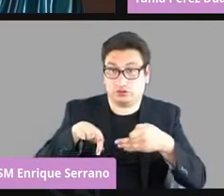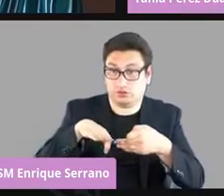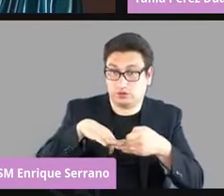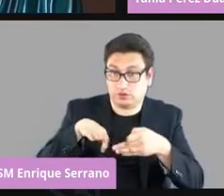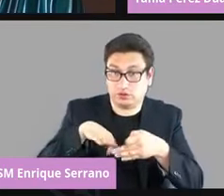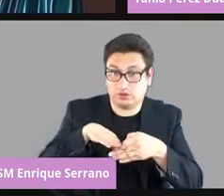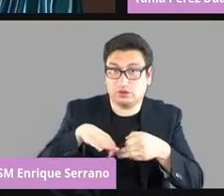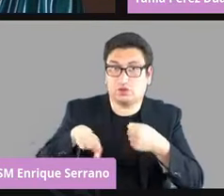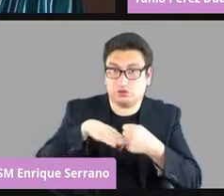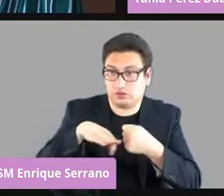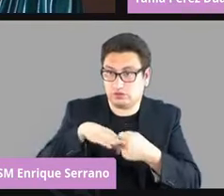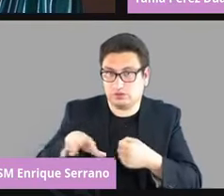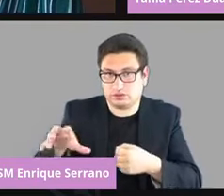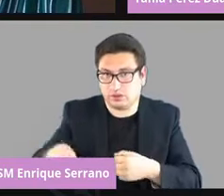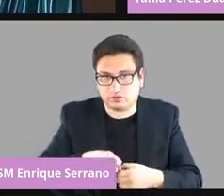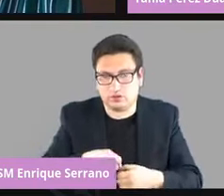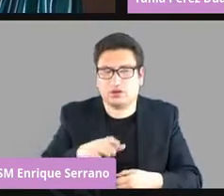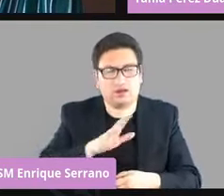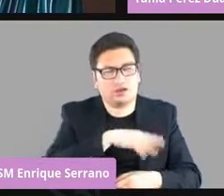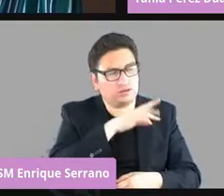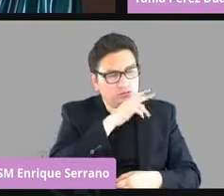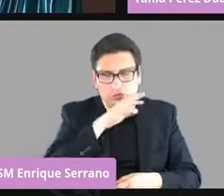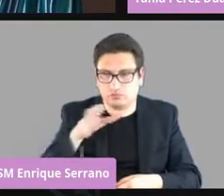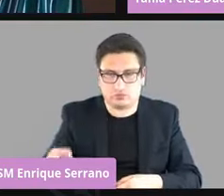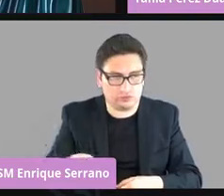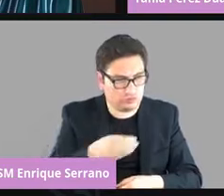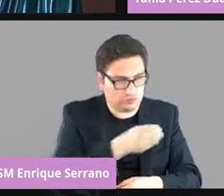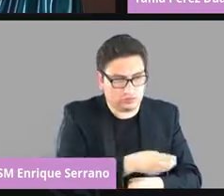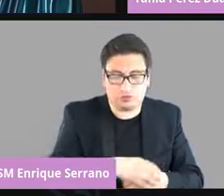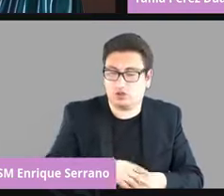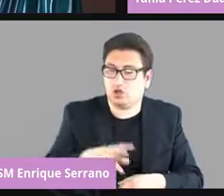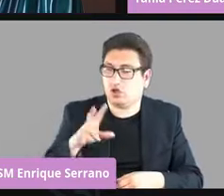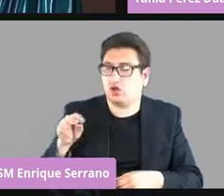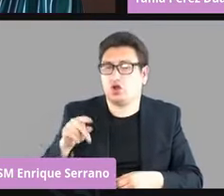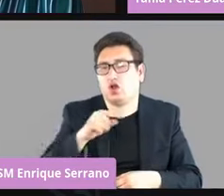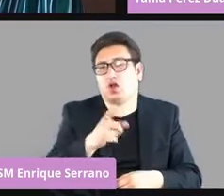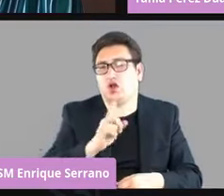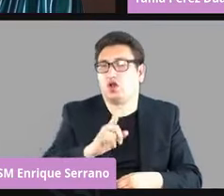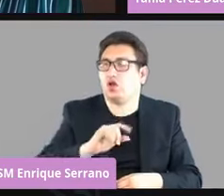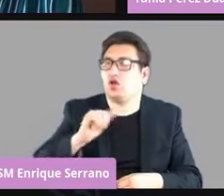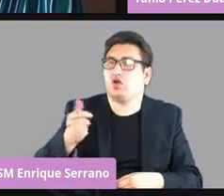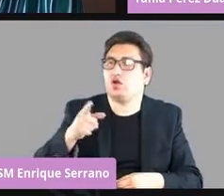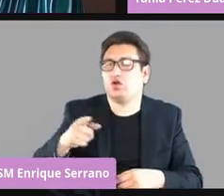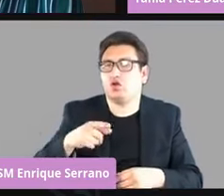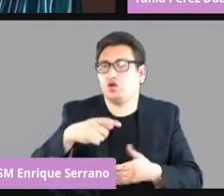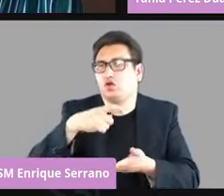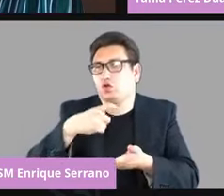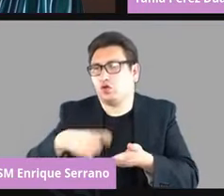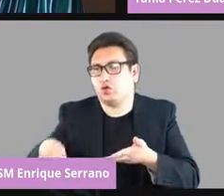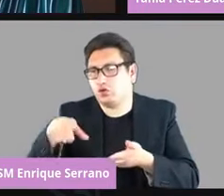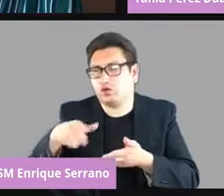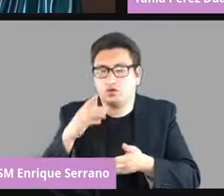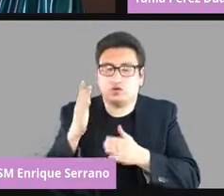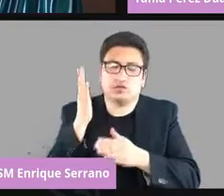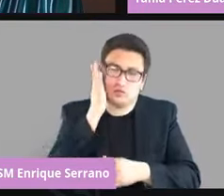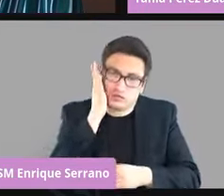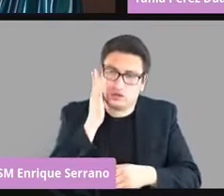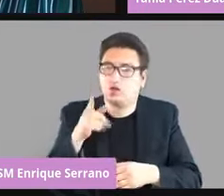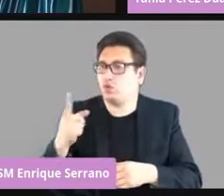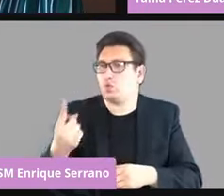preocupes, yo te la paso. O no quiero tal cosa, no pasa nada, te compro una toalla o esta toalla solo va a ser para